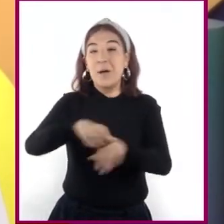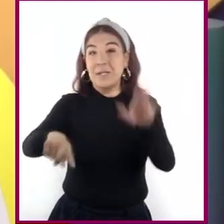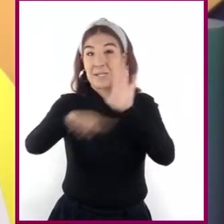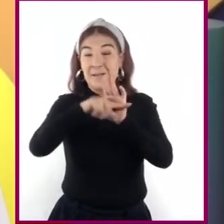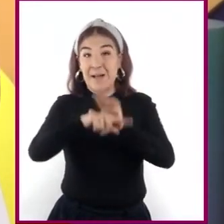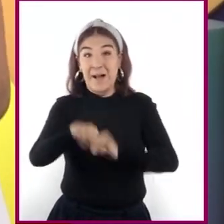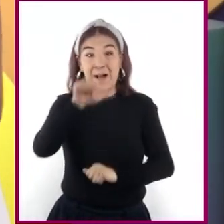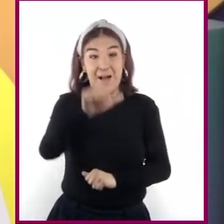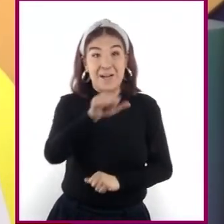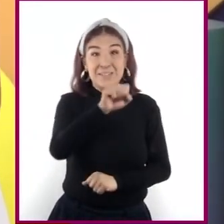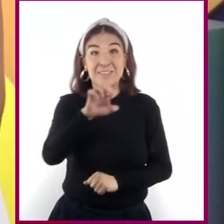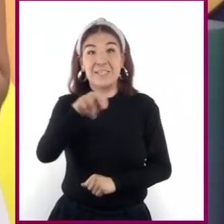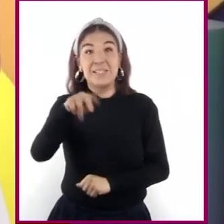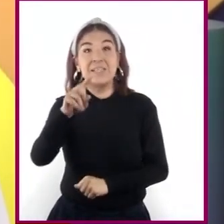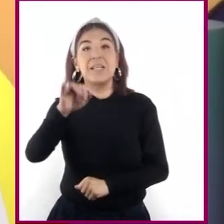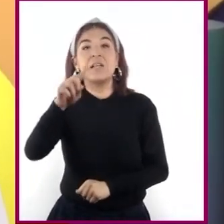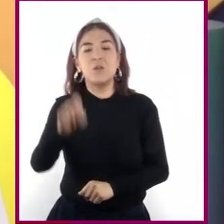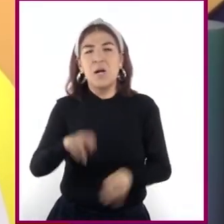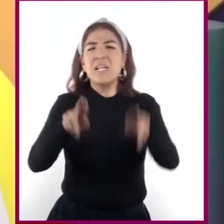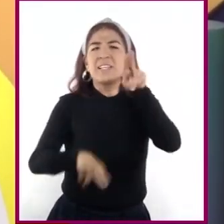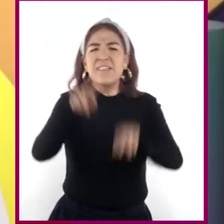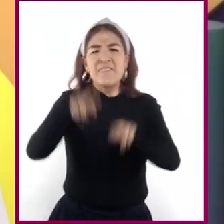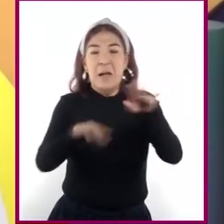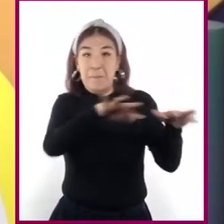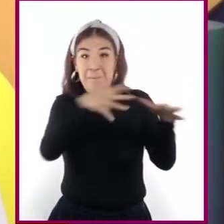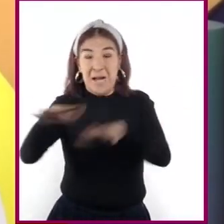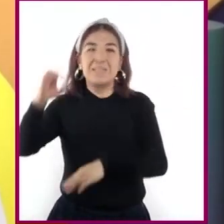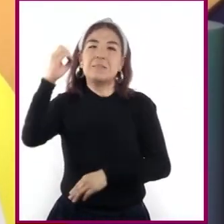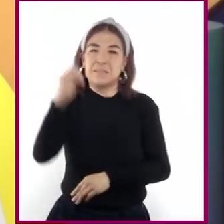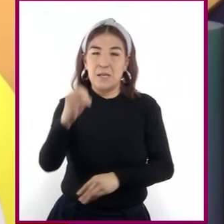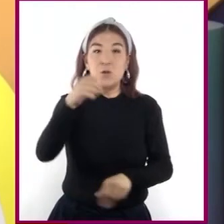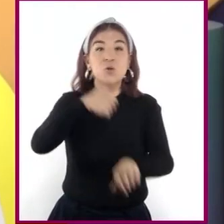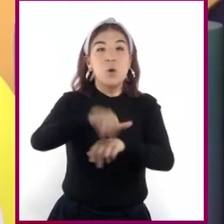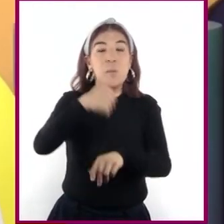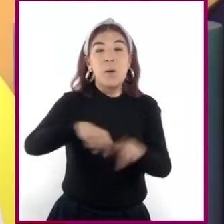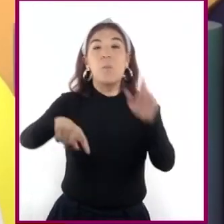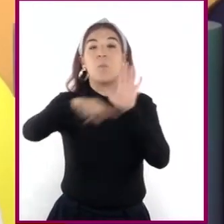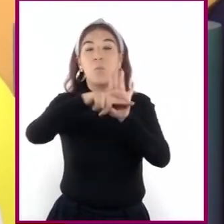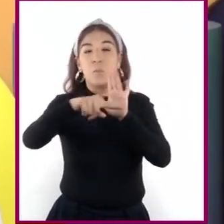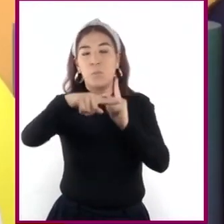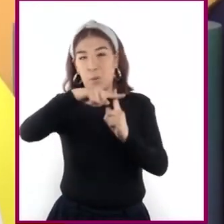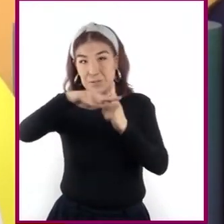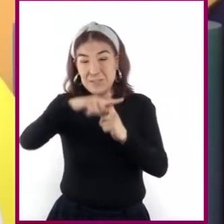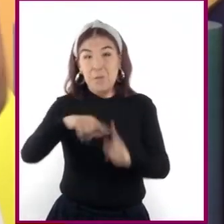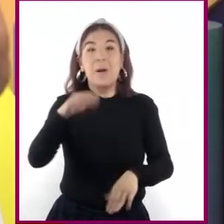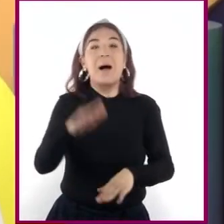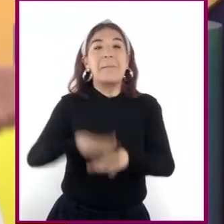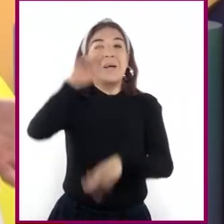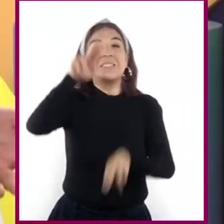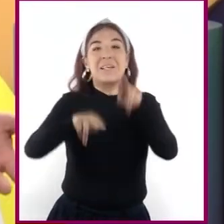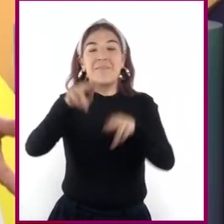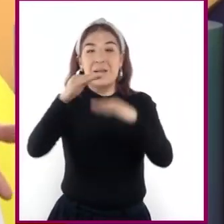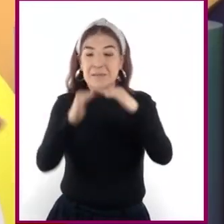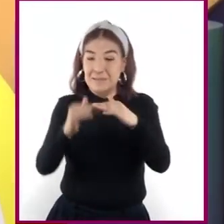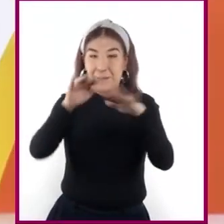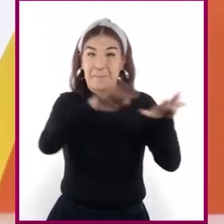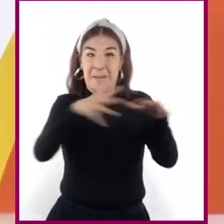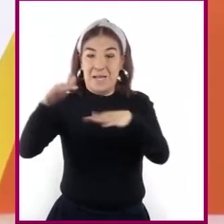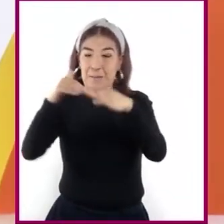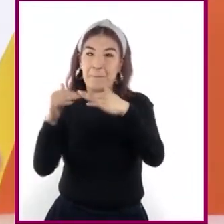hablamos del nivel del mar, nos referimos a 0 y a los positivos por encima del nivel del mar o de un